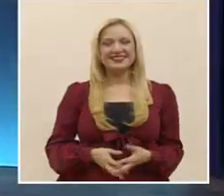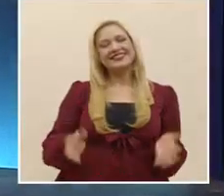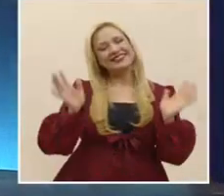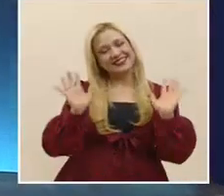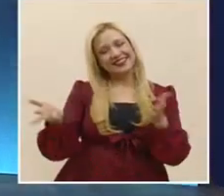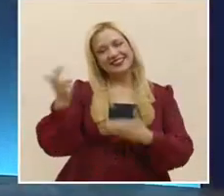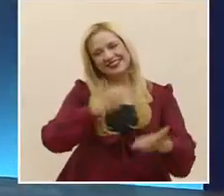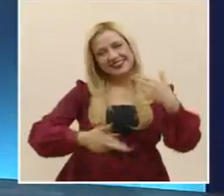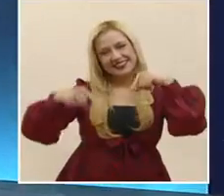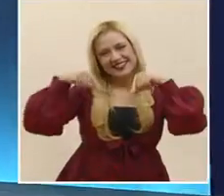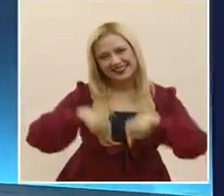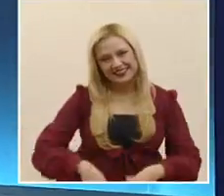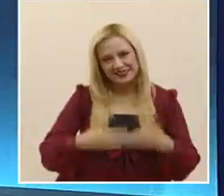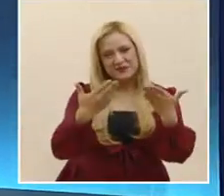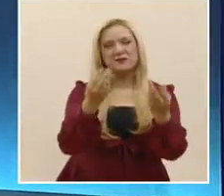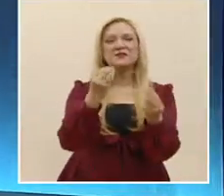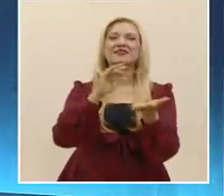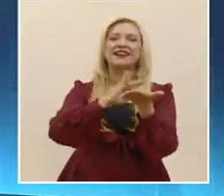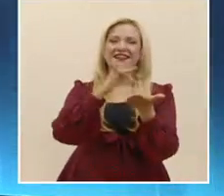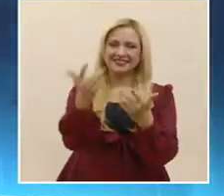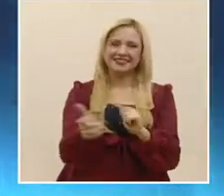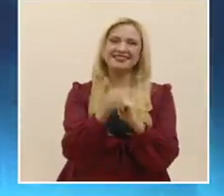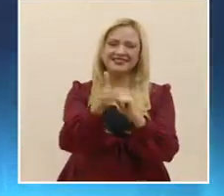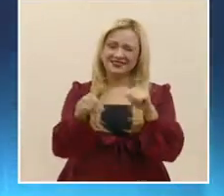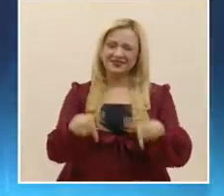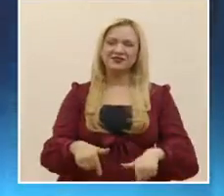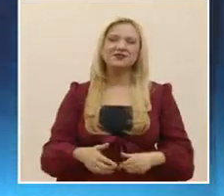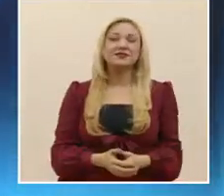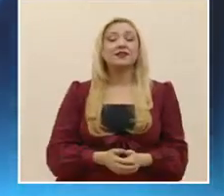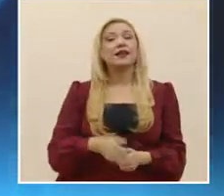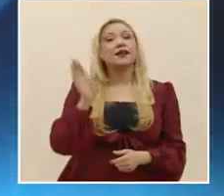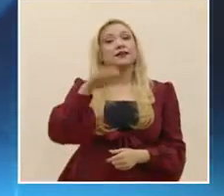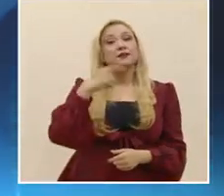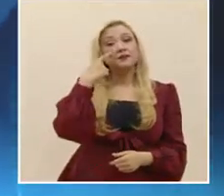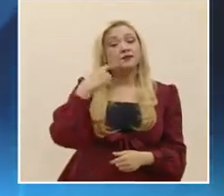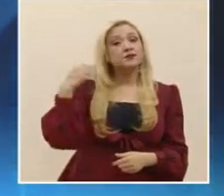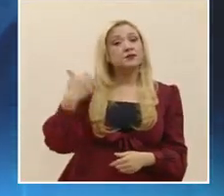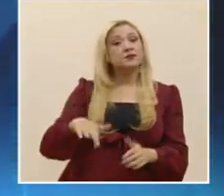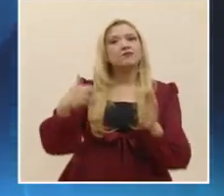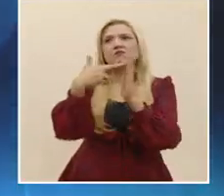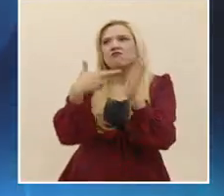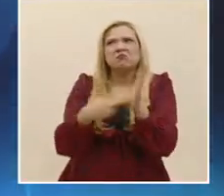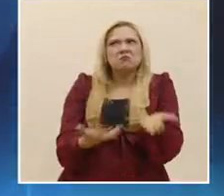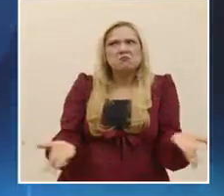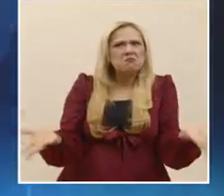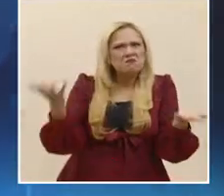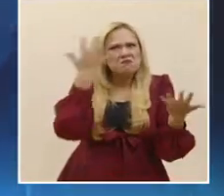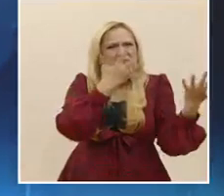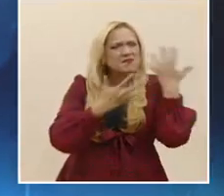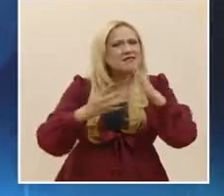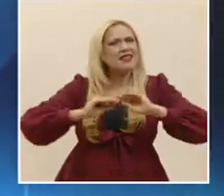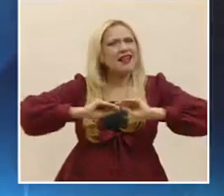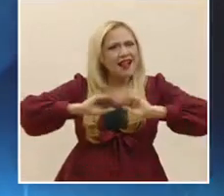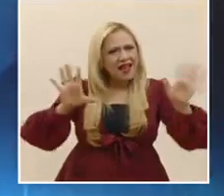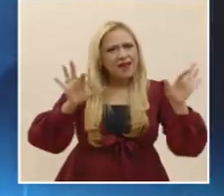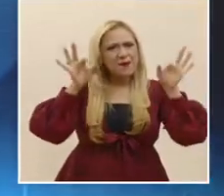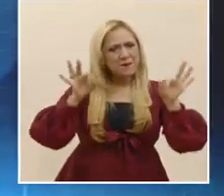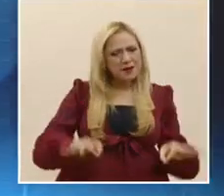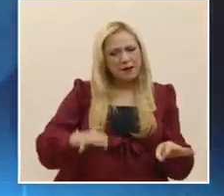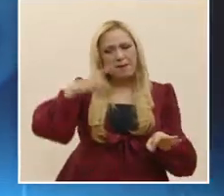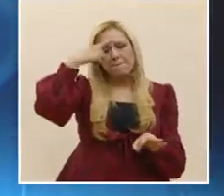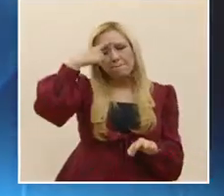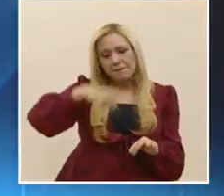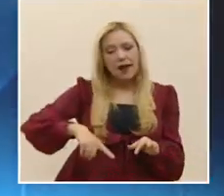Ya estamos de regreso, gracias por continuar con nosotros. Y mire, faltan reglas claras para el uso medicinal del cannabis, lo